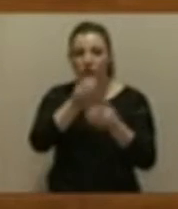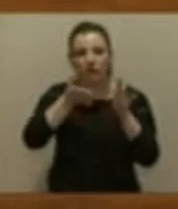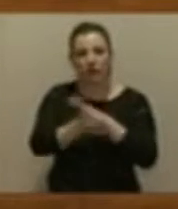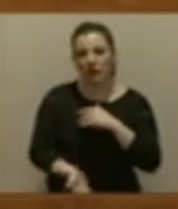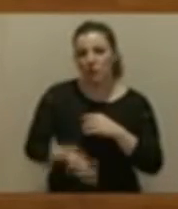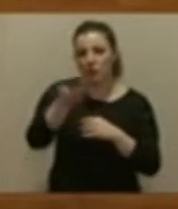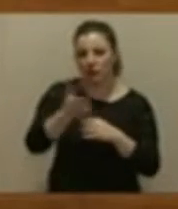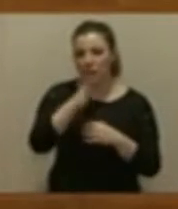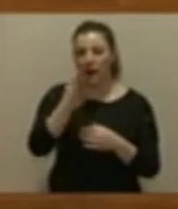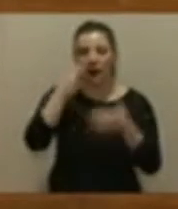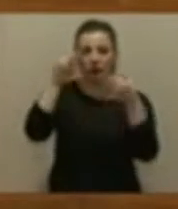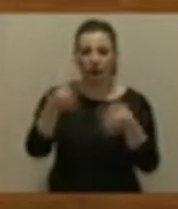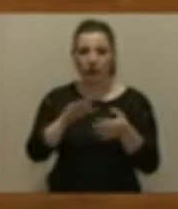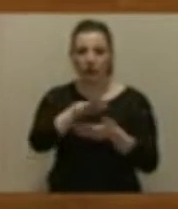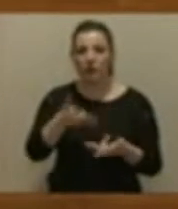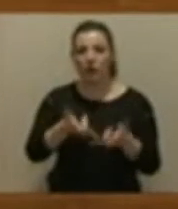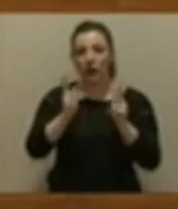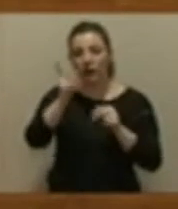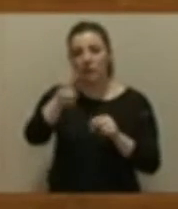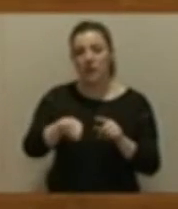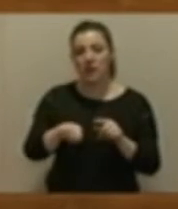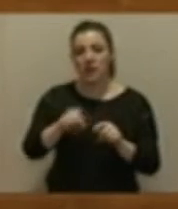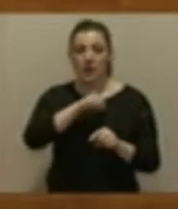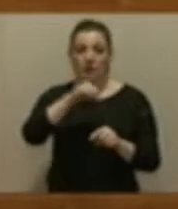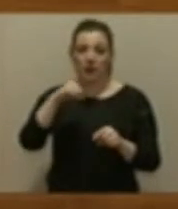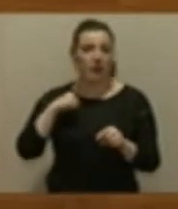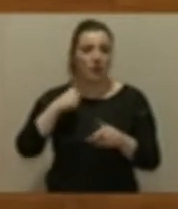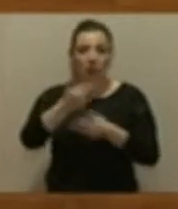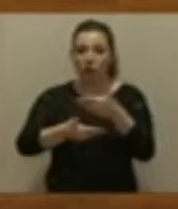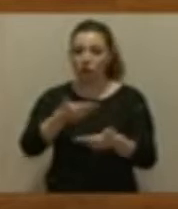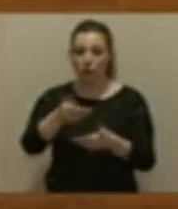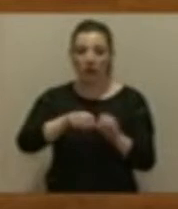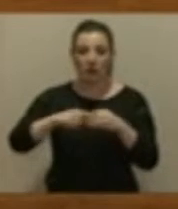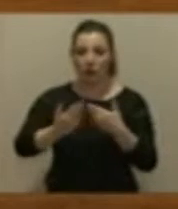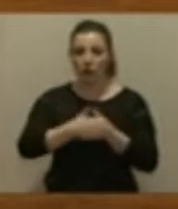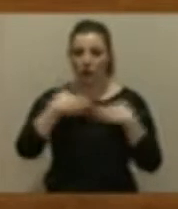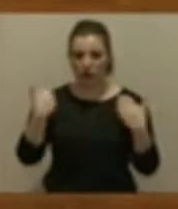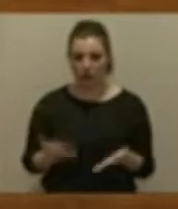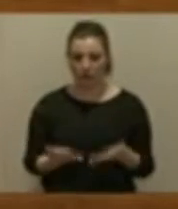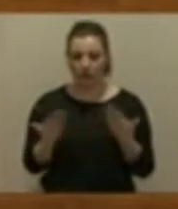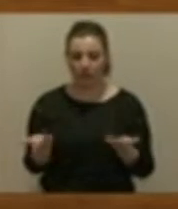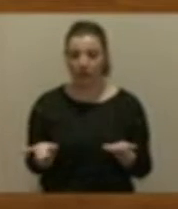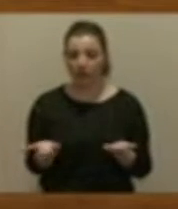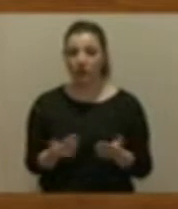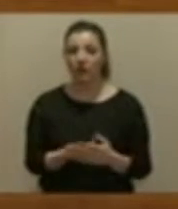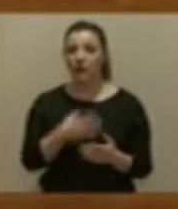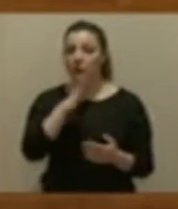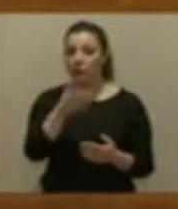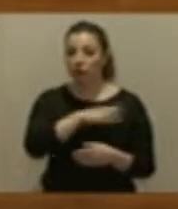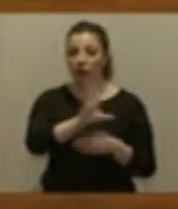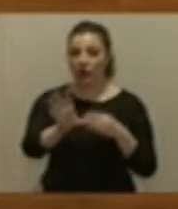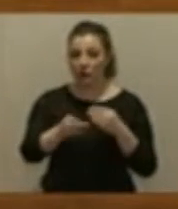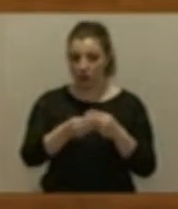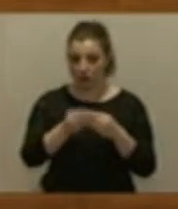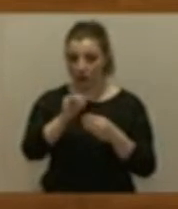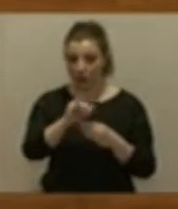para garantizar la democracia y la independencia de cualquier proceso participativo. En este sentido, la enmienda de adición del